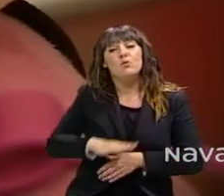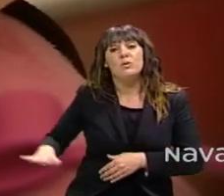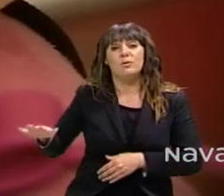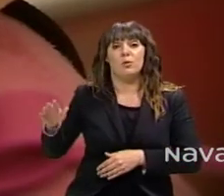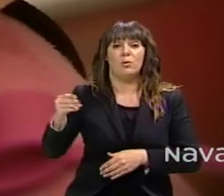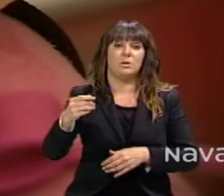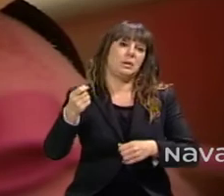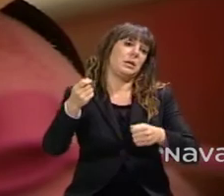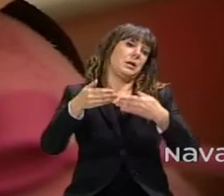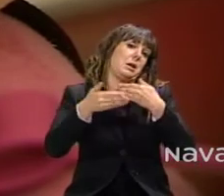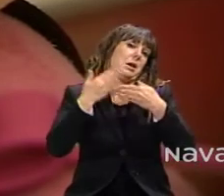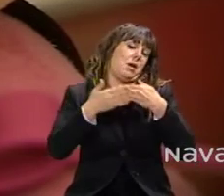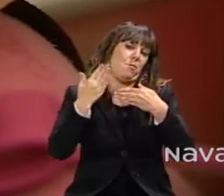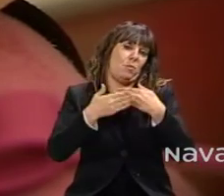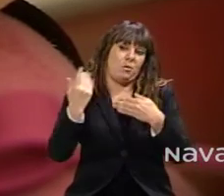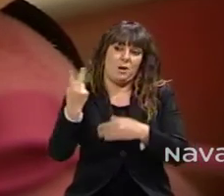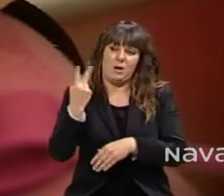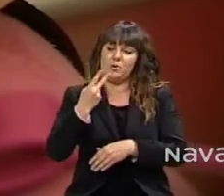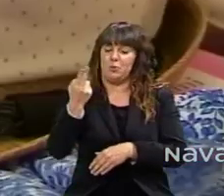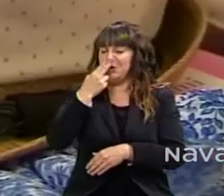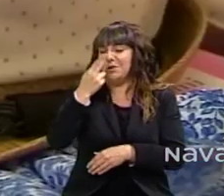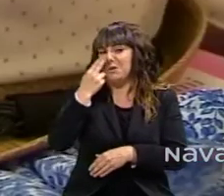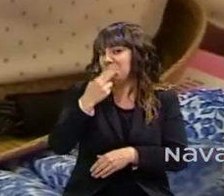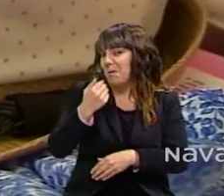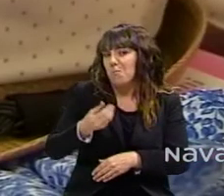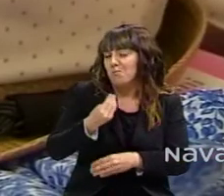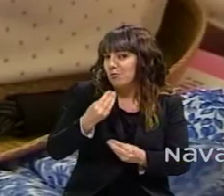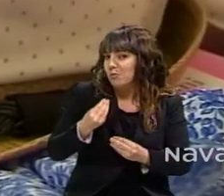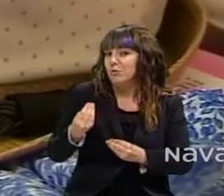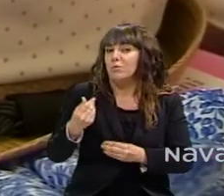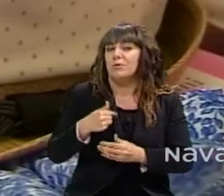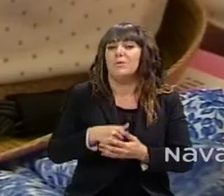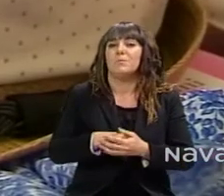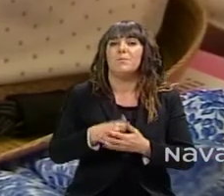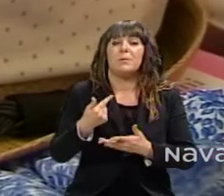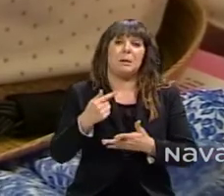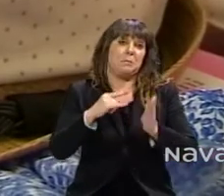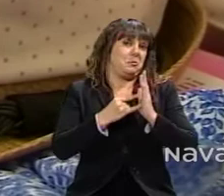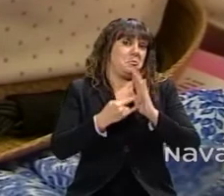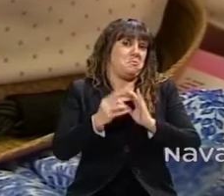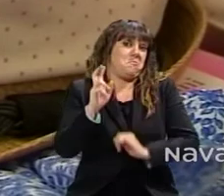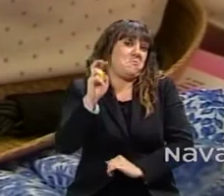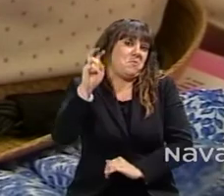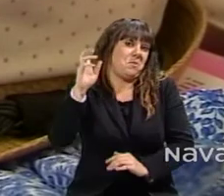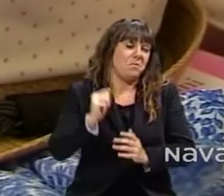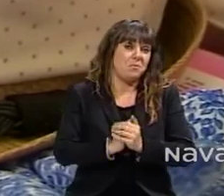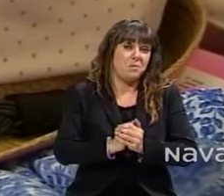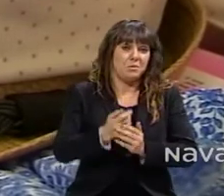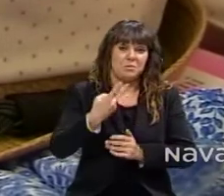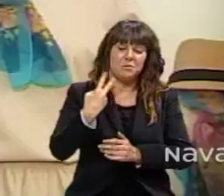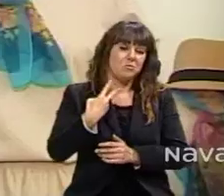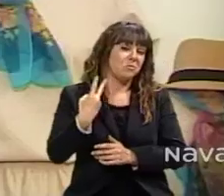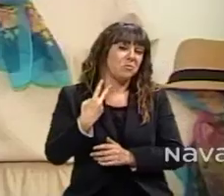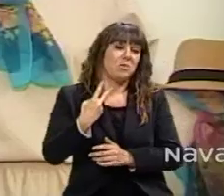y lo estamos viviendo con mucha ilusión y con muchas ganas y es pues un nuevo proyecto y algo bonito para vivir.